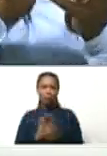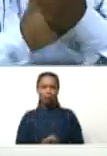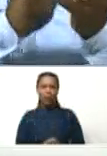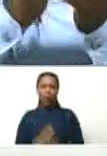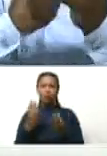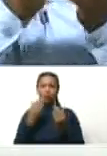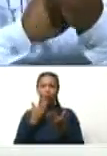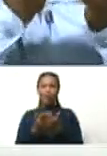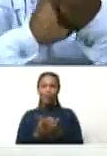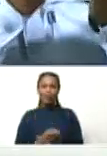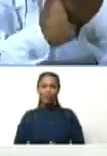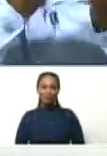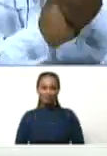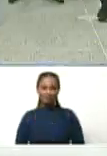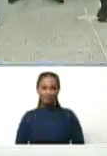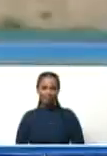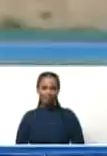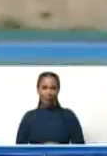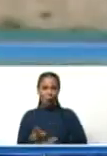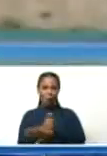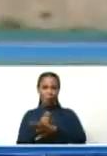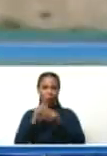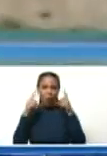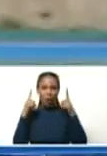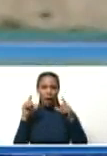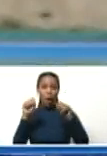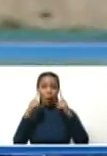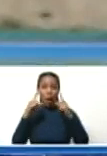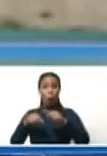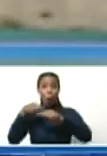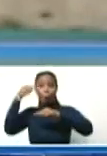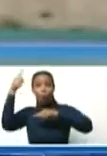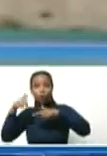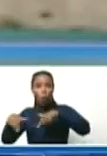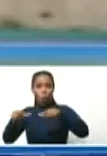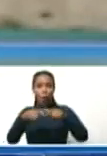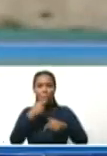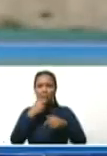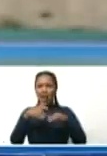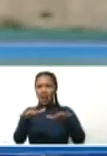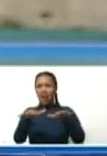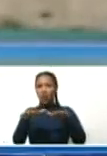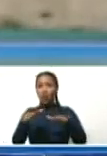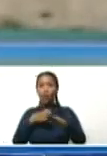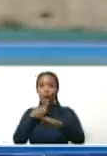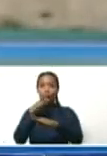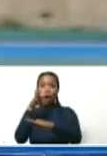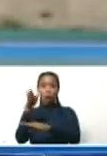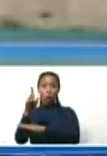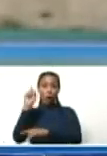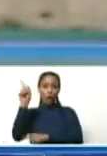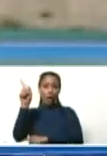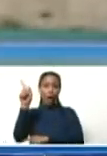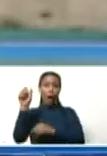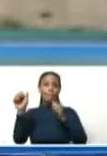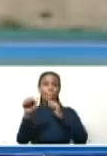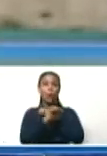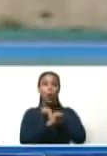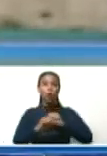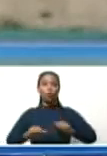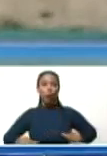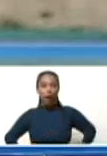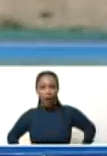gracias, Terán. De La Guaira nos vamos a otra región bellísima. Vámonos a Carigua, allá, en el